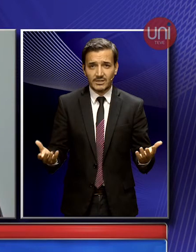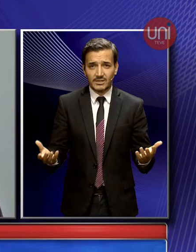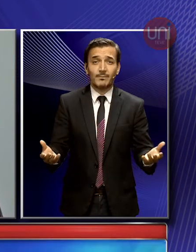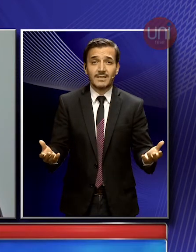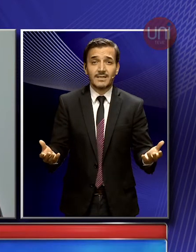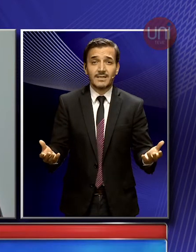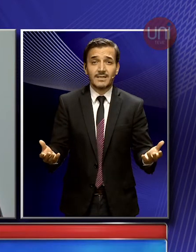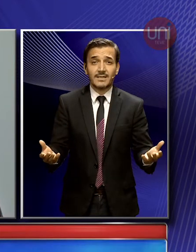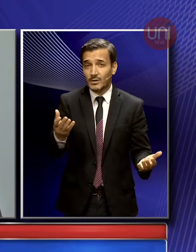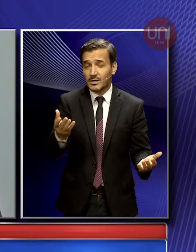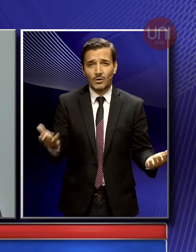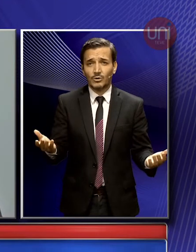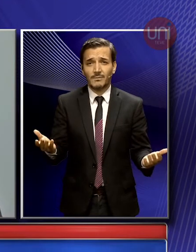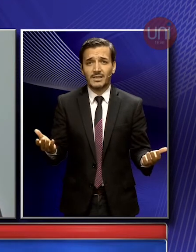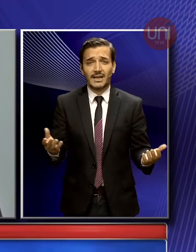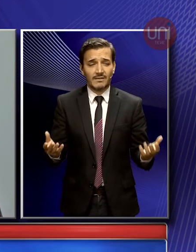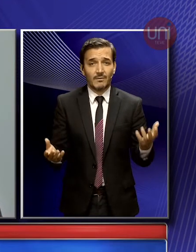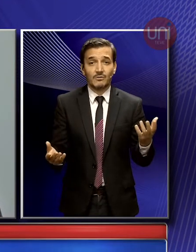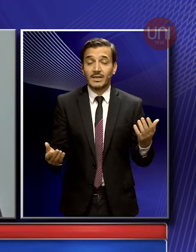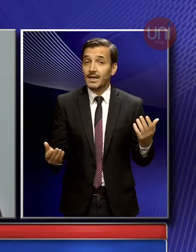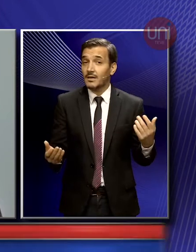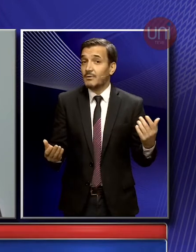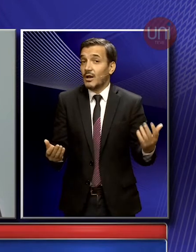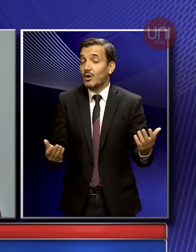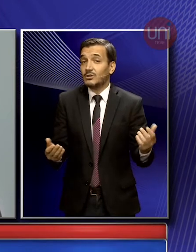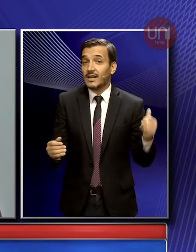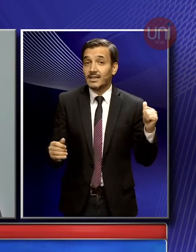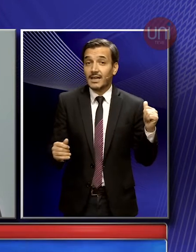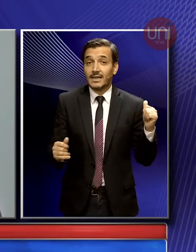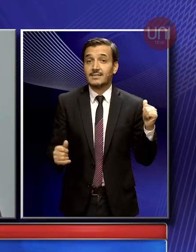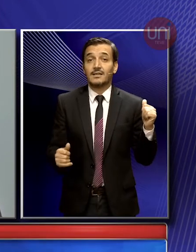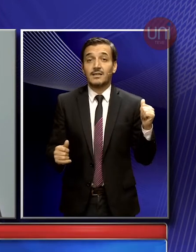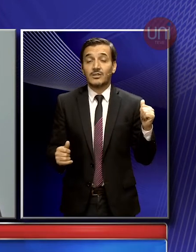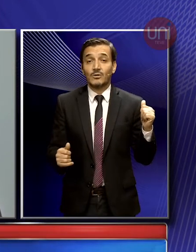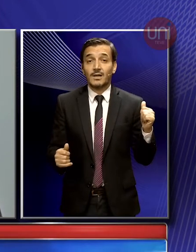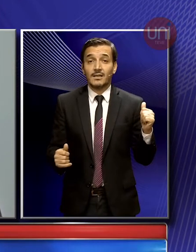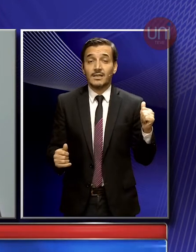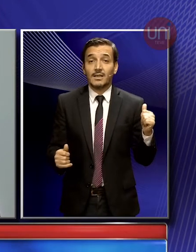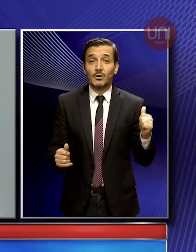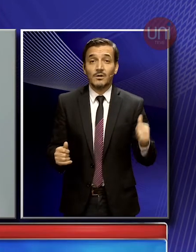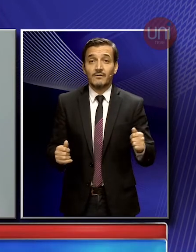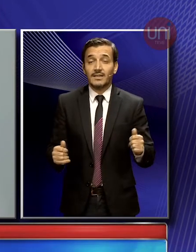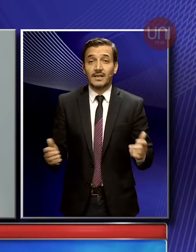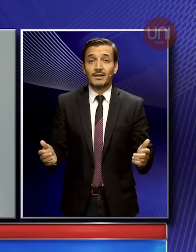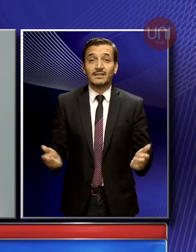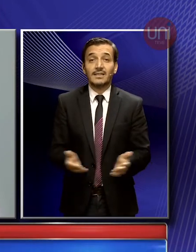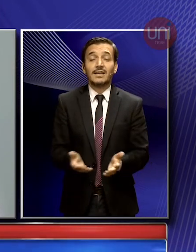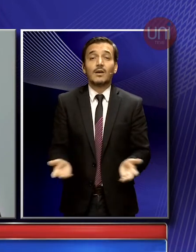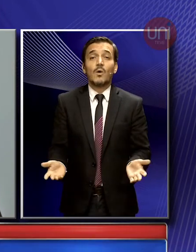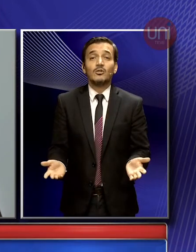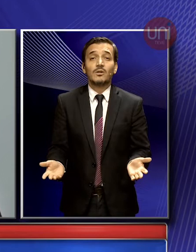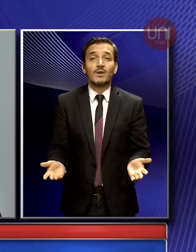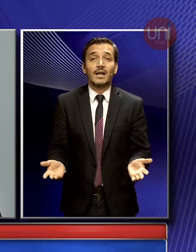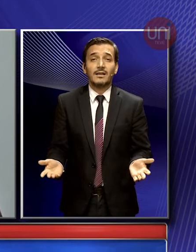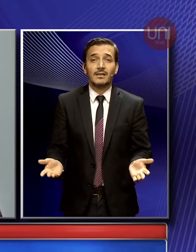punto de empezar a cruzar las vacunas, usted me indicará qué información maneja, pero la otra realidad que es la sombra y el temor frente a la variante Delta, que